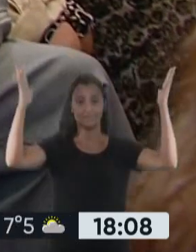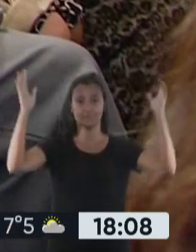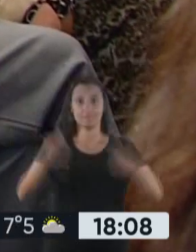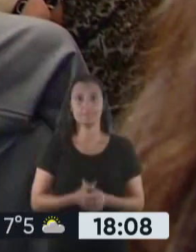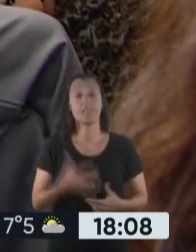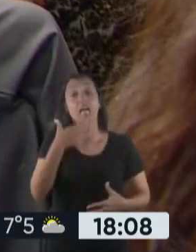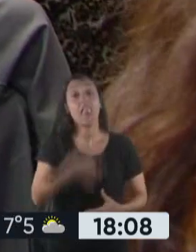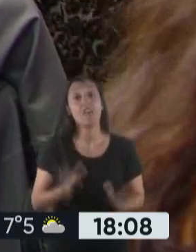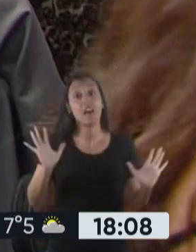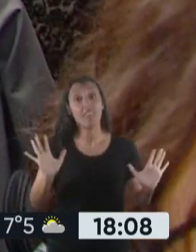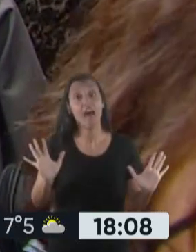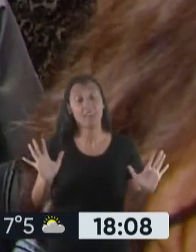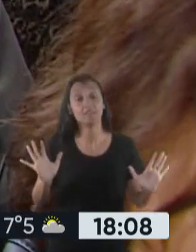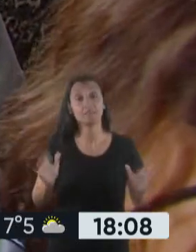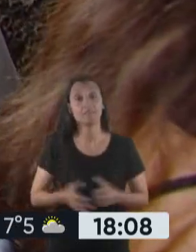Y la verdad es que cuando uno...